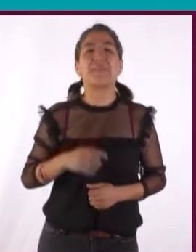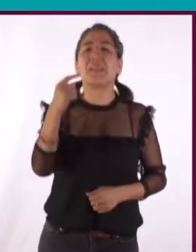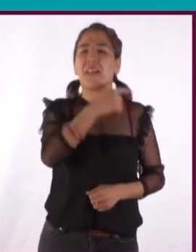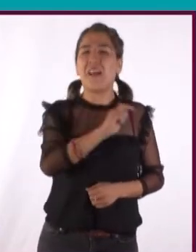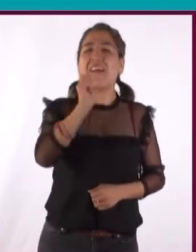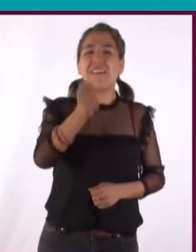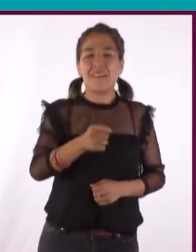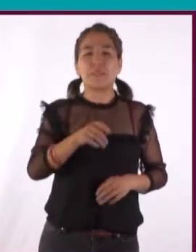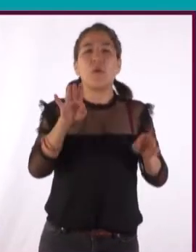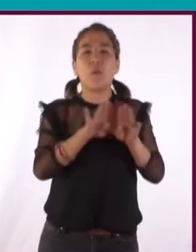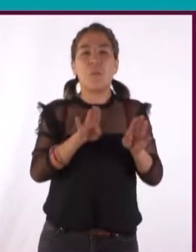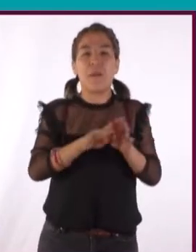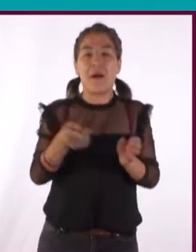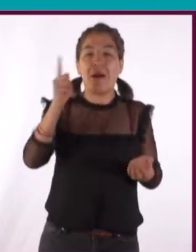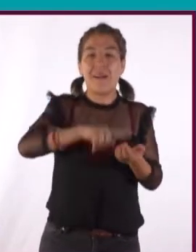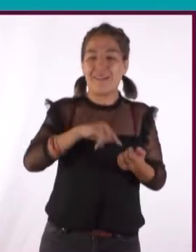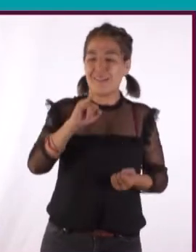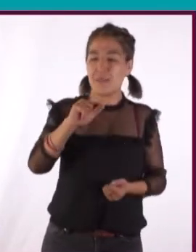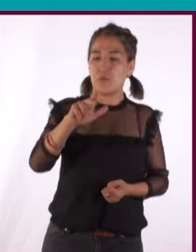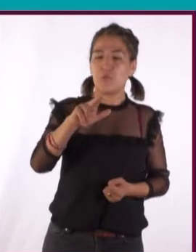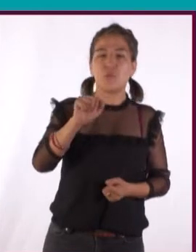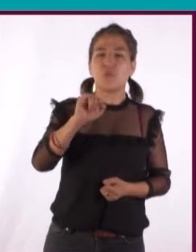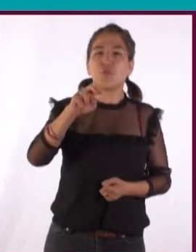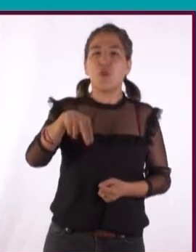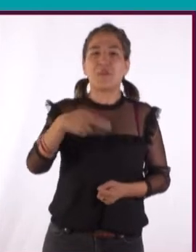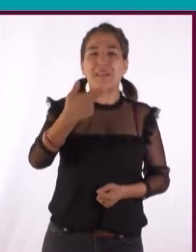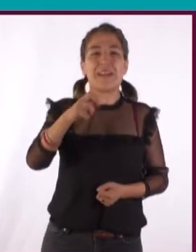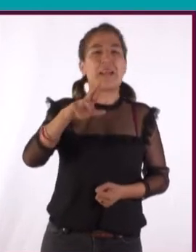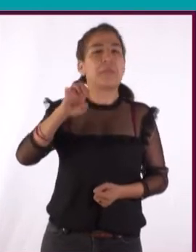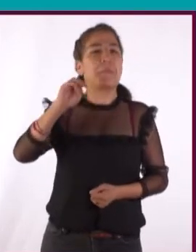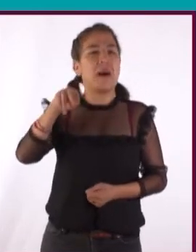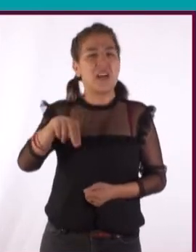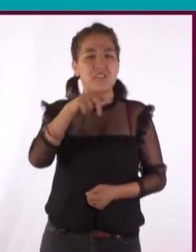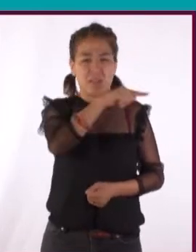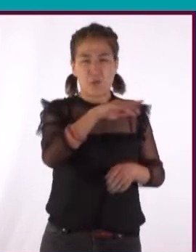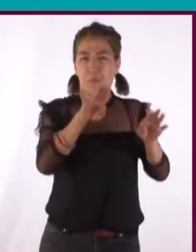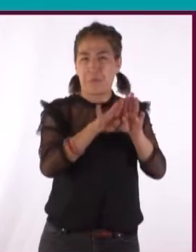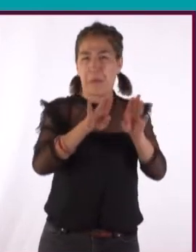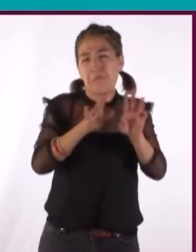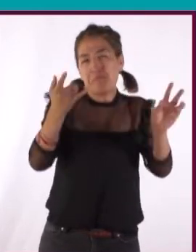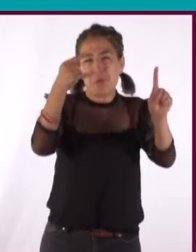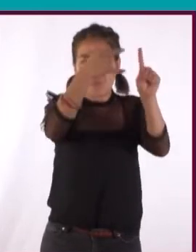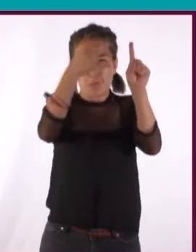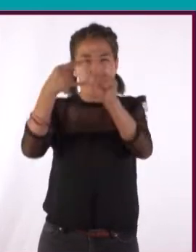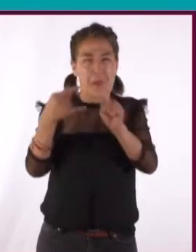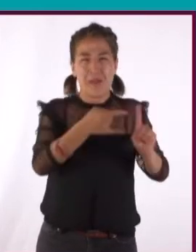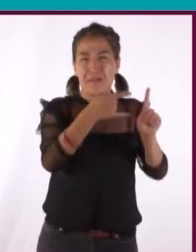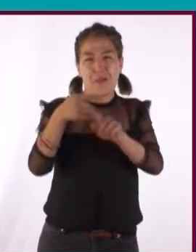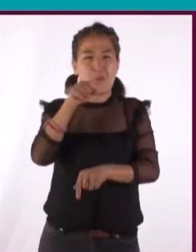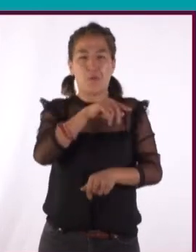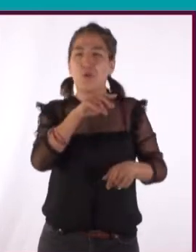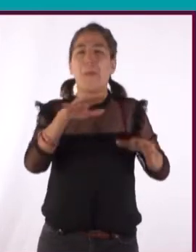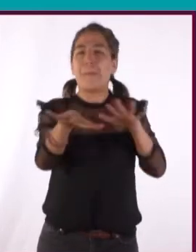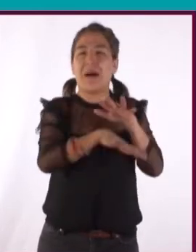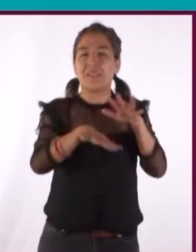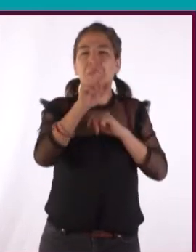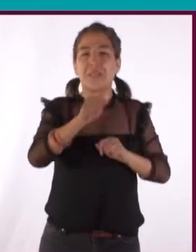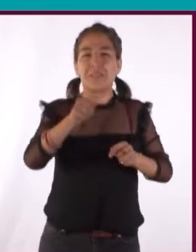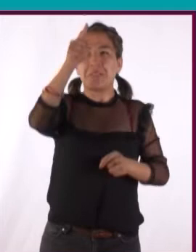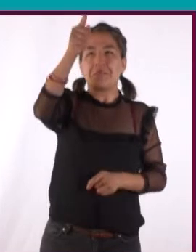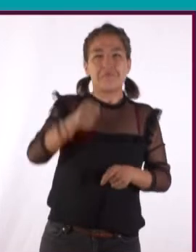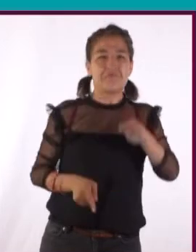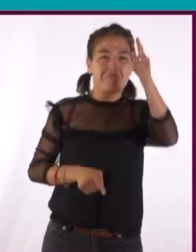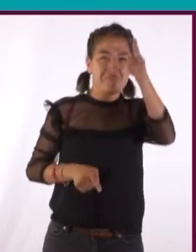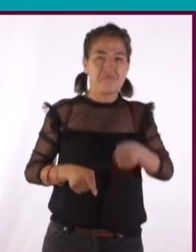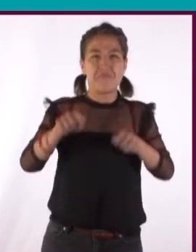Bueno, estamos observando la ilusión de Hermann, que como ves es una cuadrícula muy básica en la cual las líneas horizontales y verticales